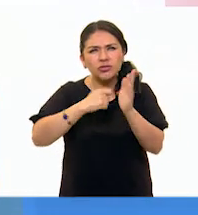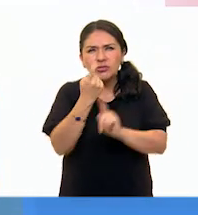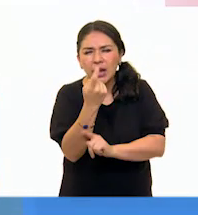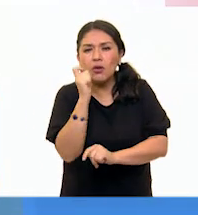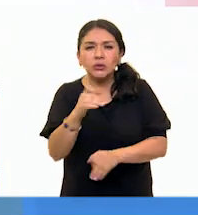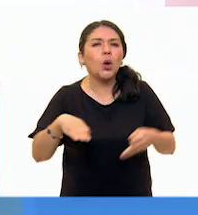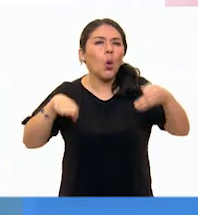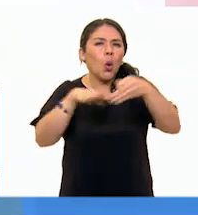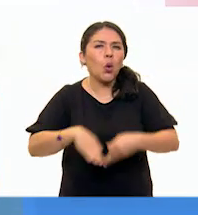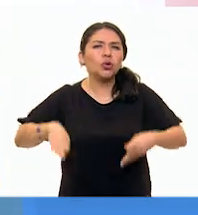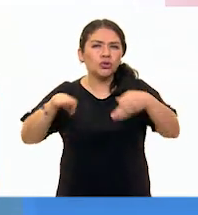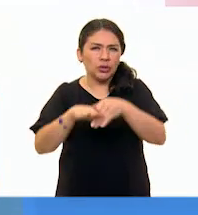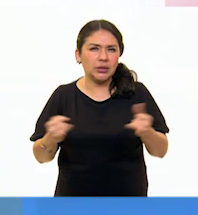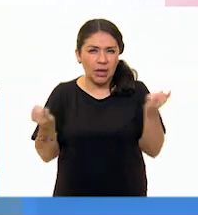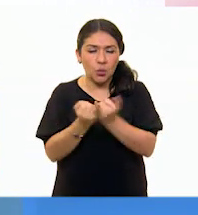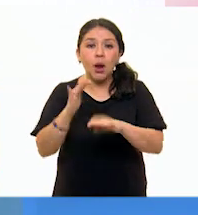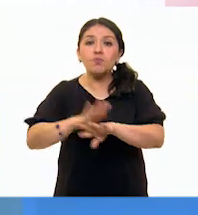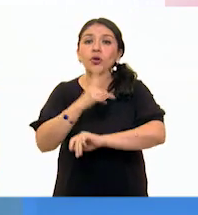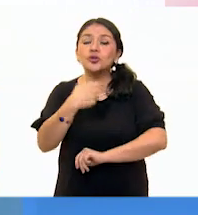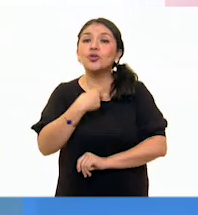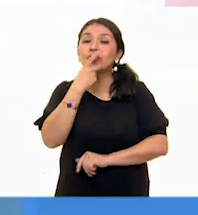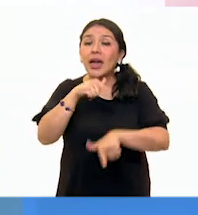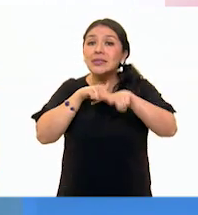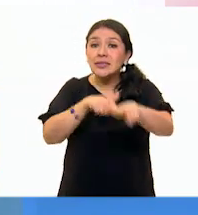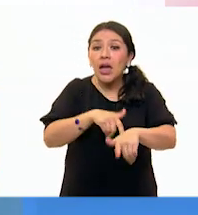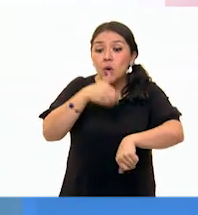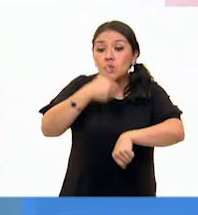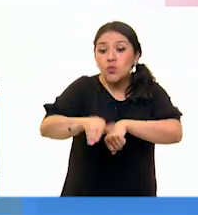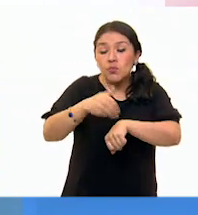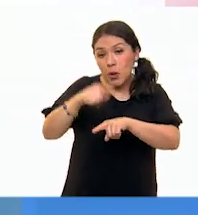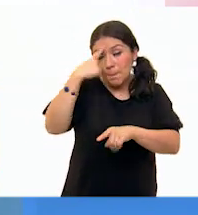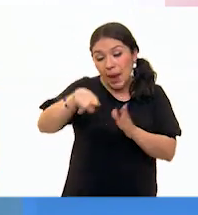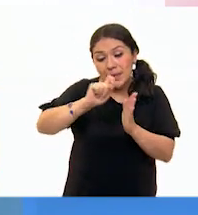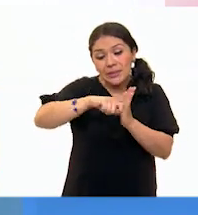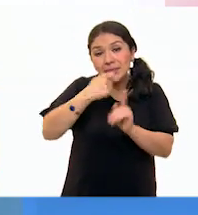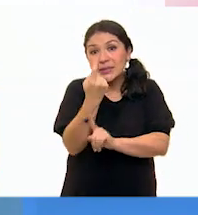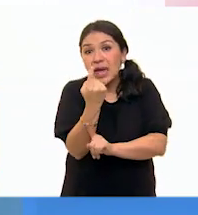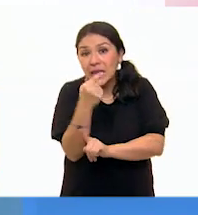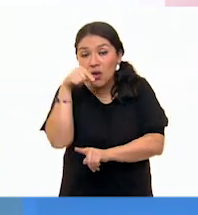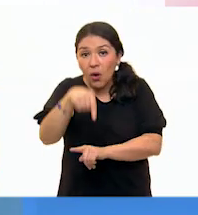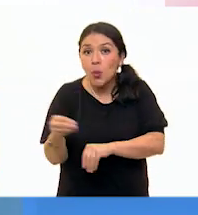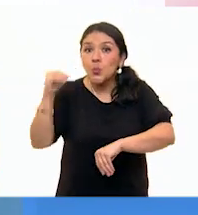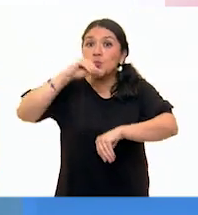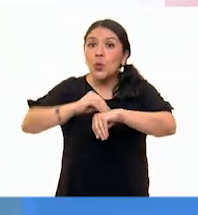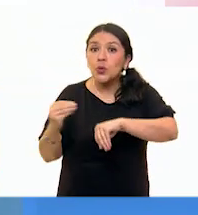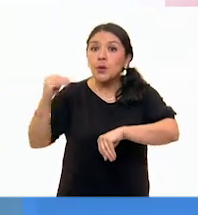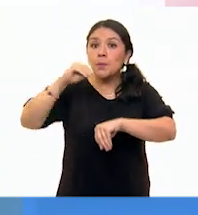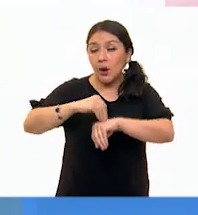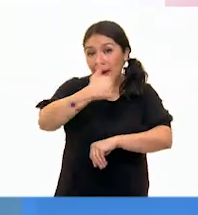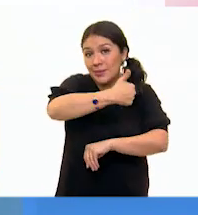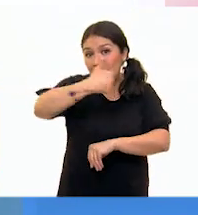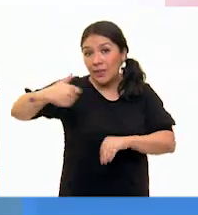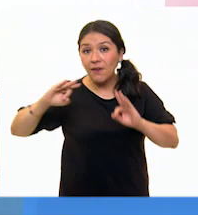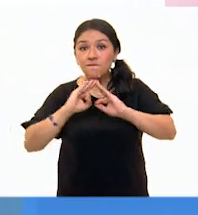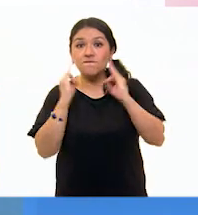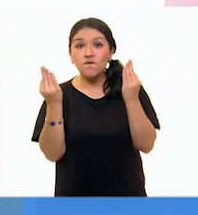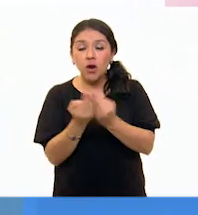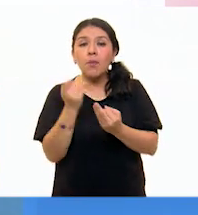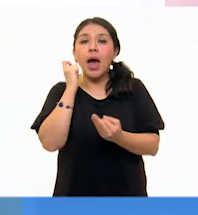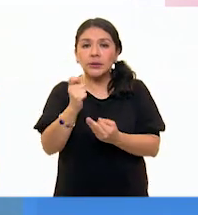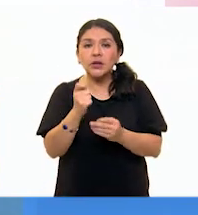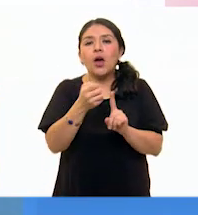constante. Por eso es que decimos que la sucesión del número de cerillos que aumenta en cada figura